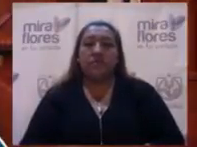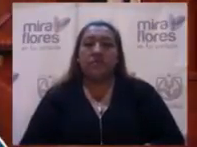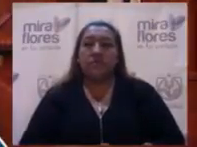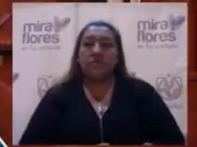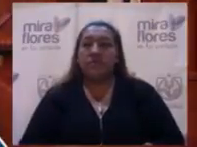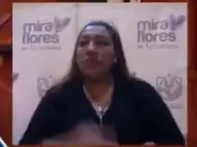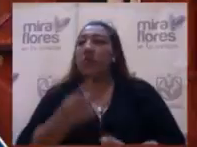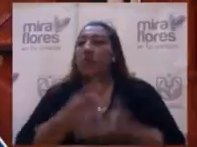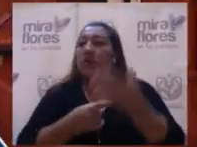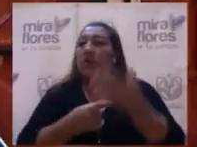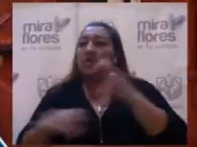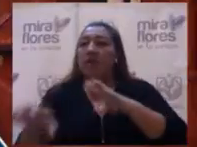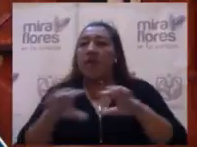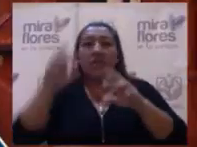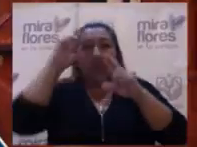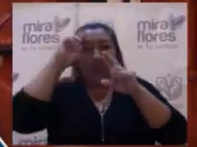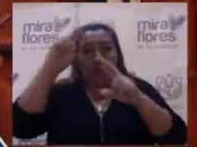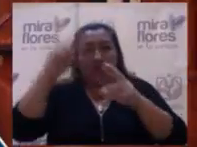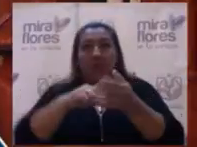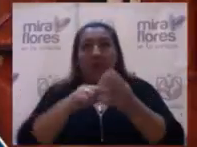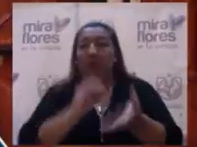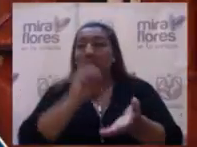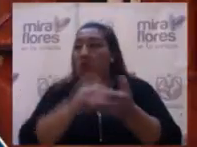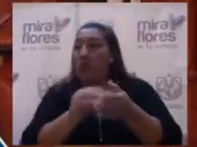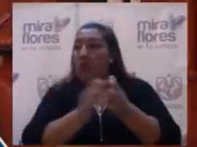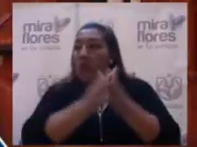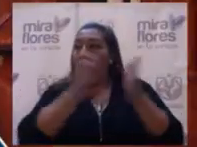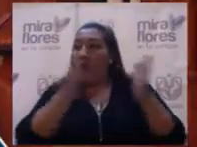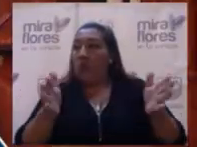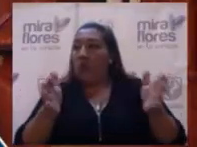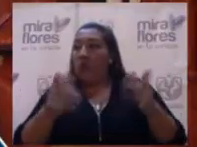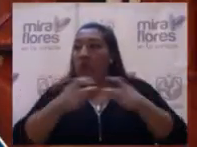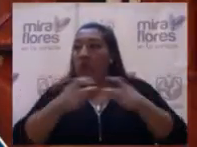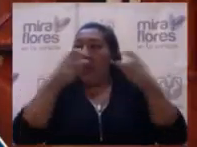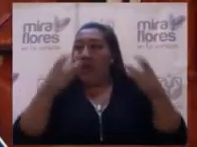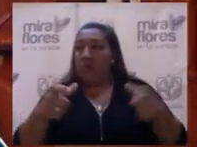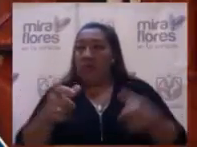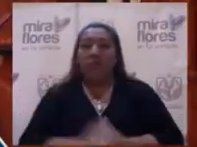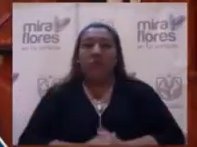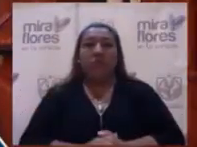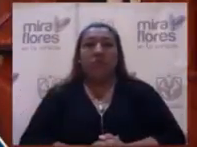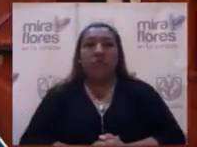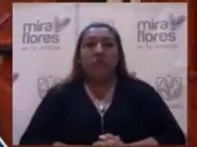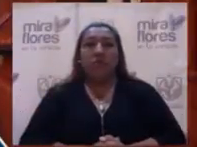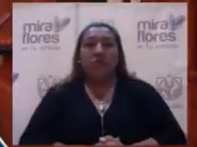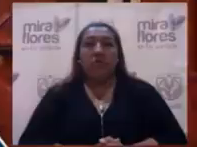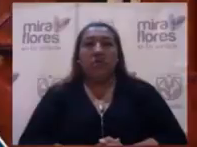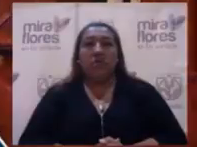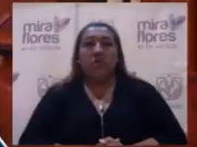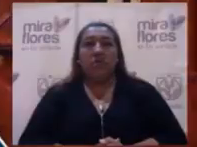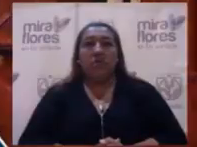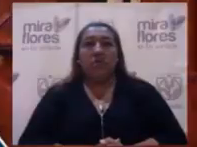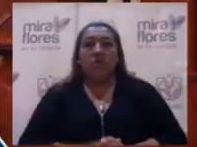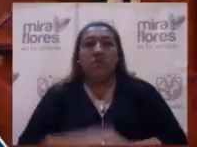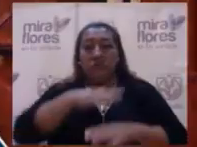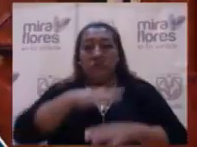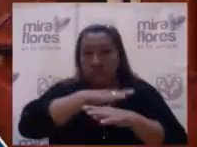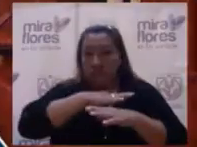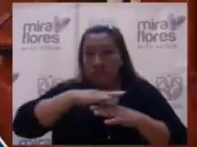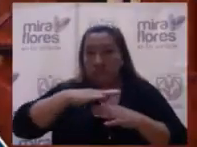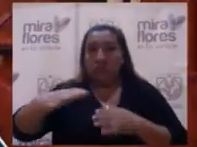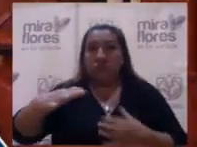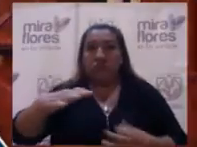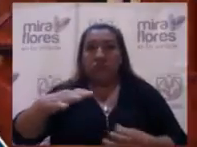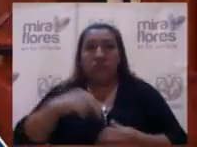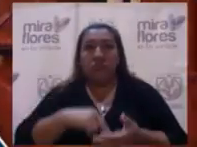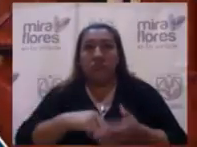está respetando es poner en un extremo del campo, de manera horizontal, de